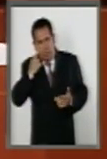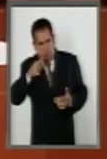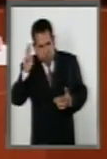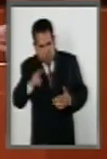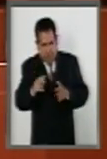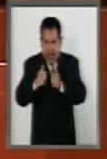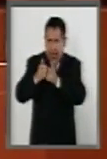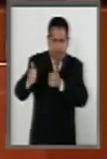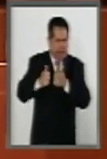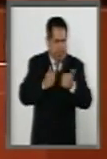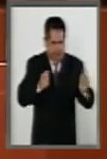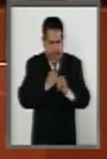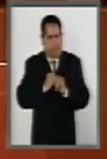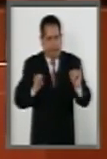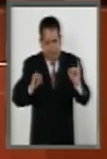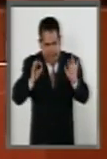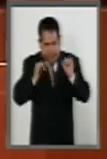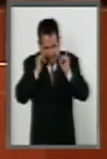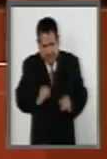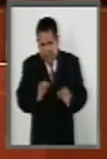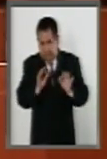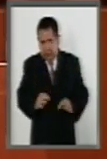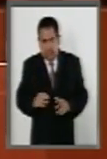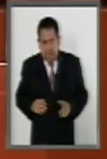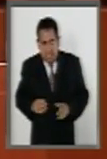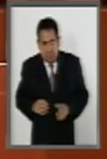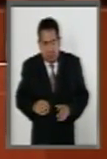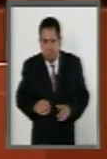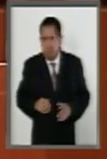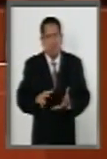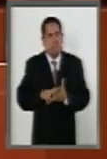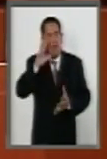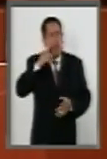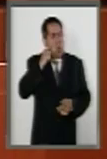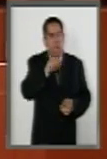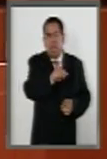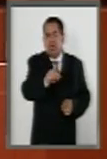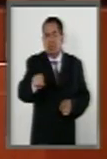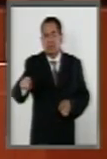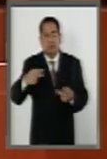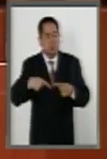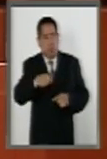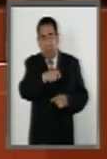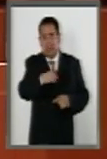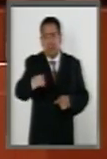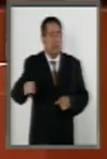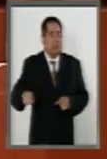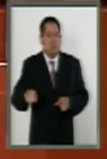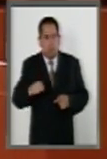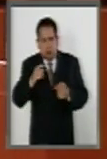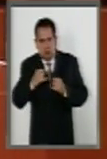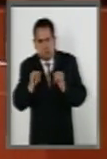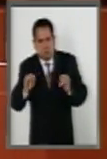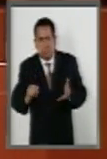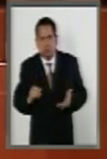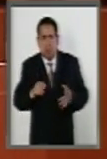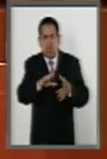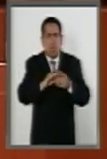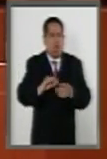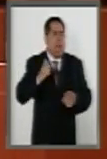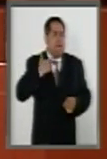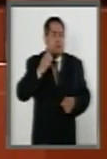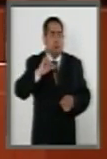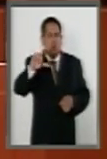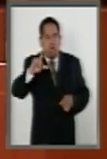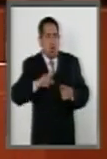su independencia, lo que en su mayoría de los casos no se acredita, ya que son funcionarios